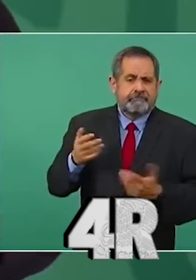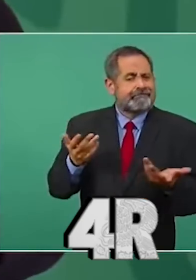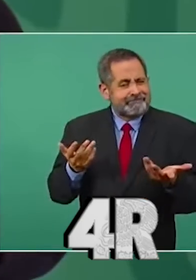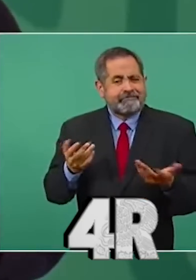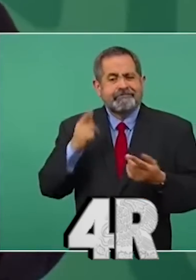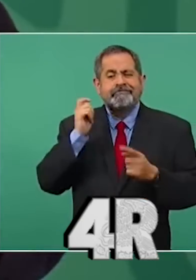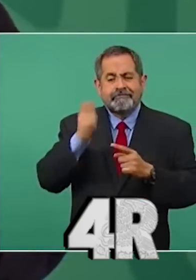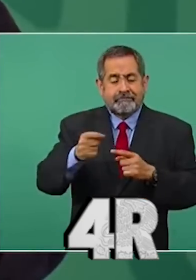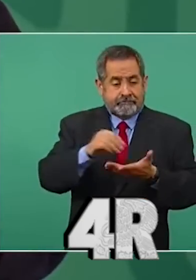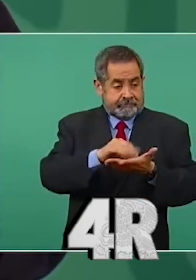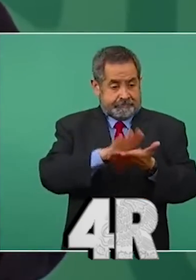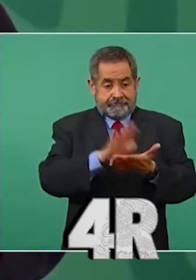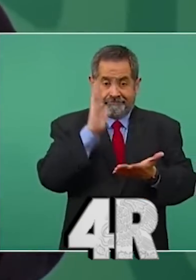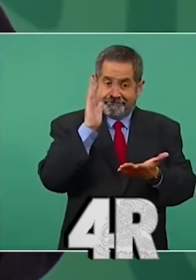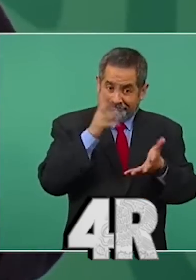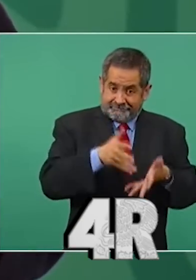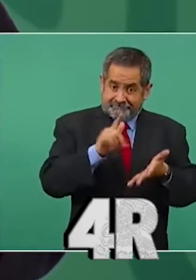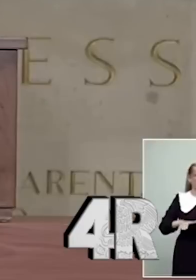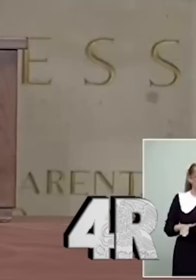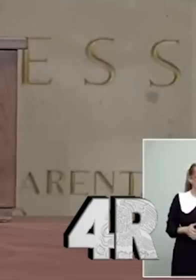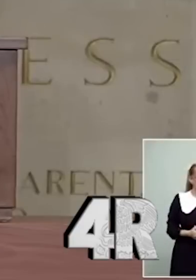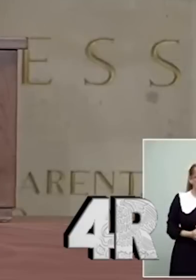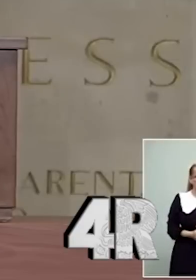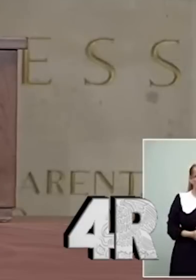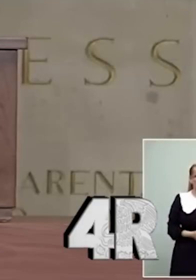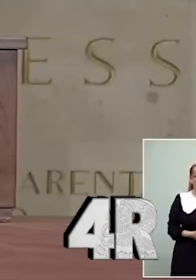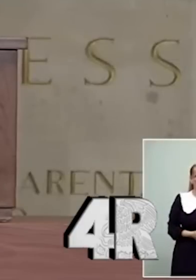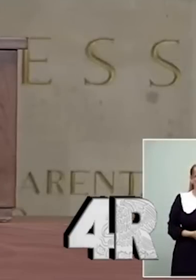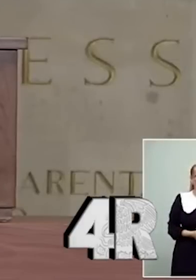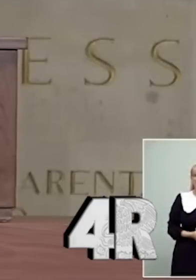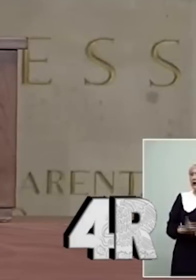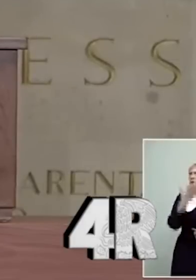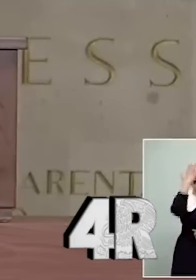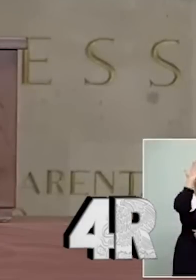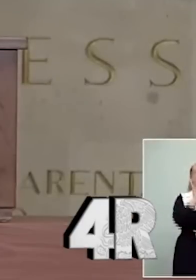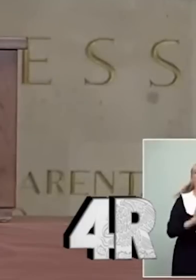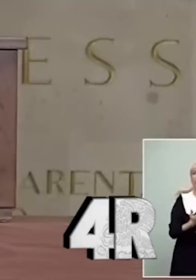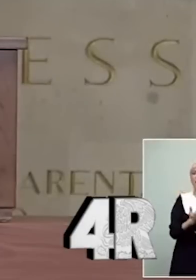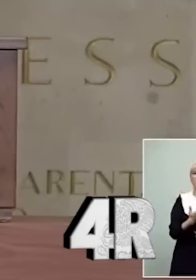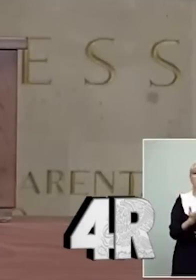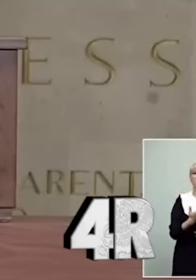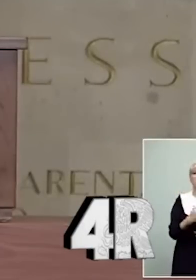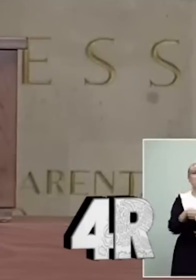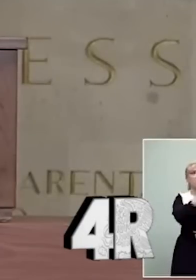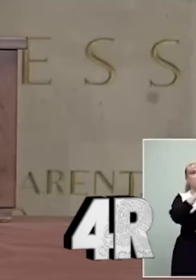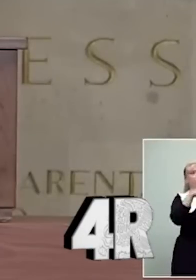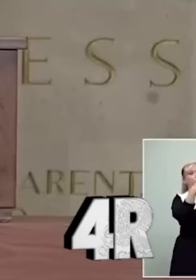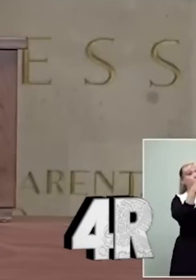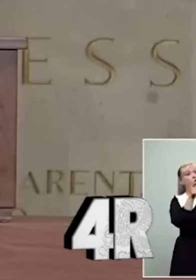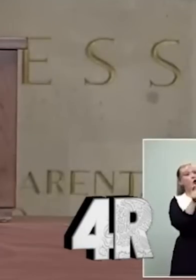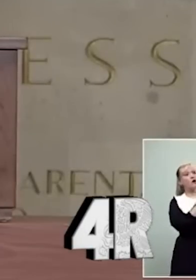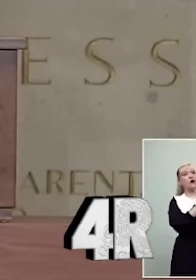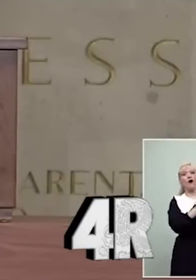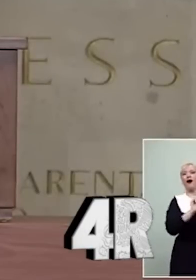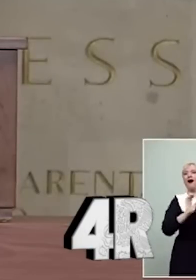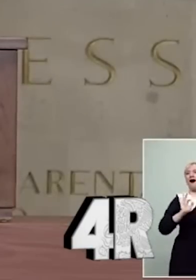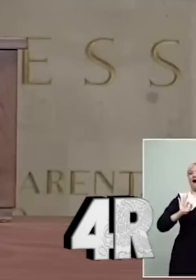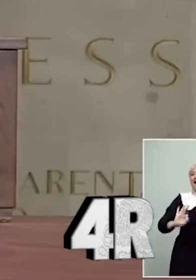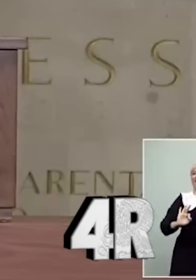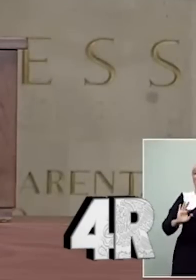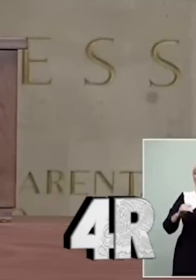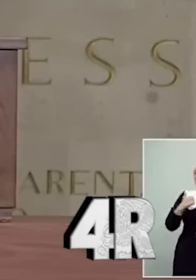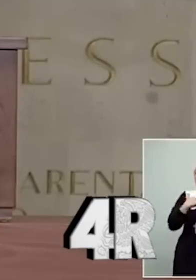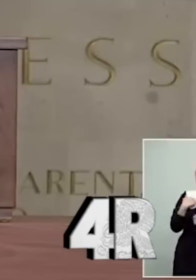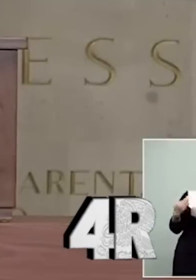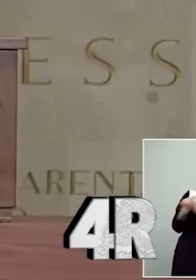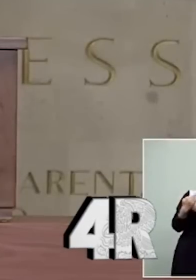ostentaban y de los cuales no quieren soltar. Sin embargo, el día de hoy el Poder Judicial ha desechado de lleno esta controversia del